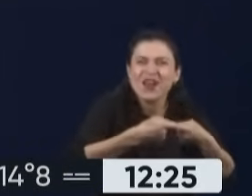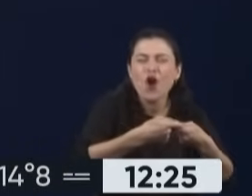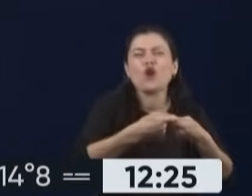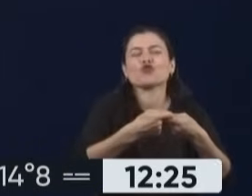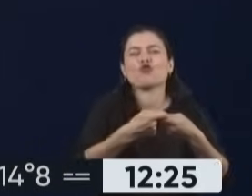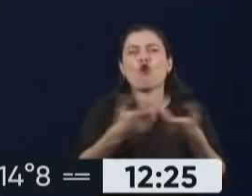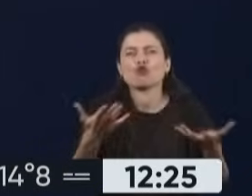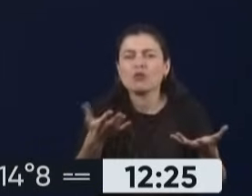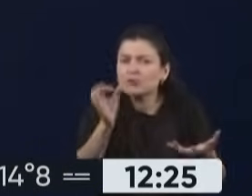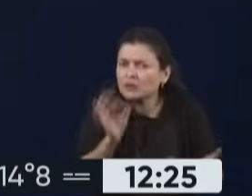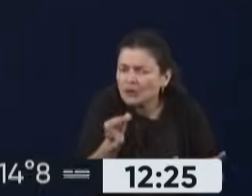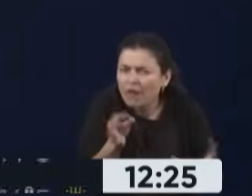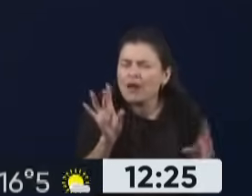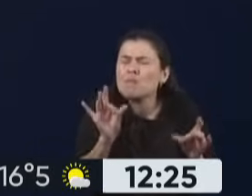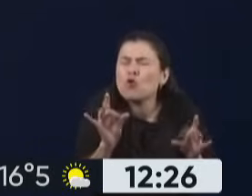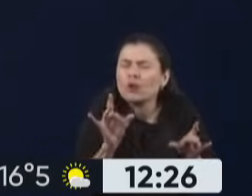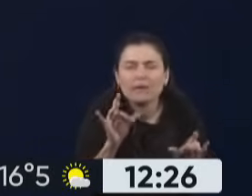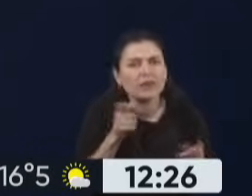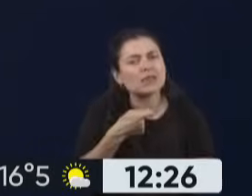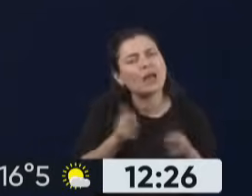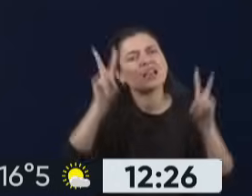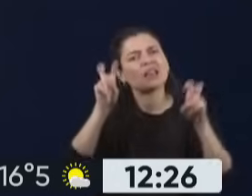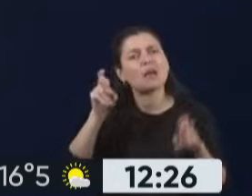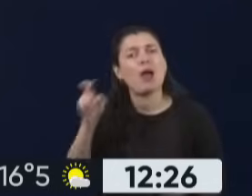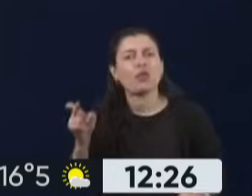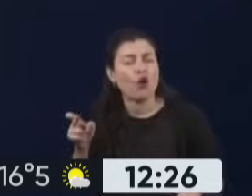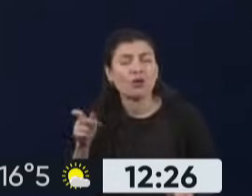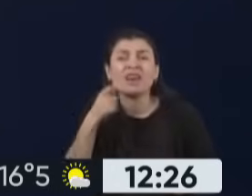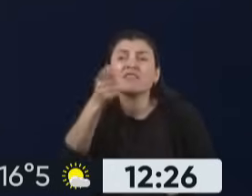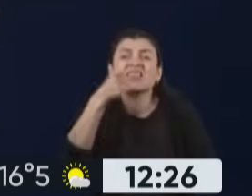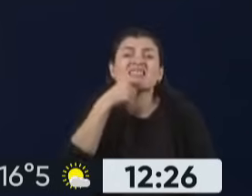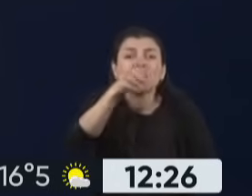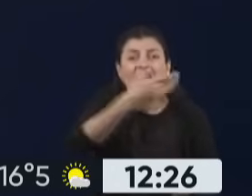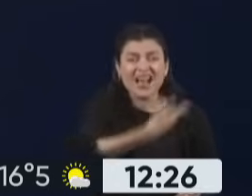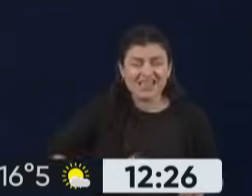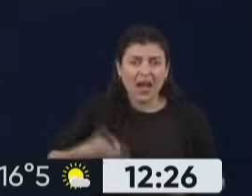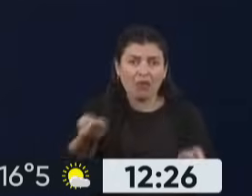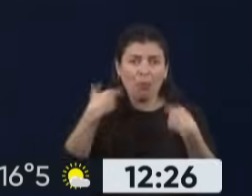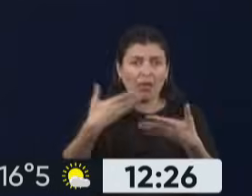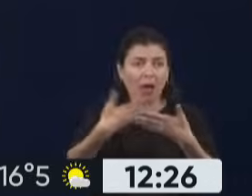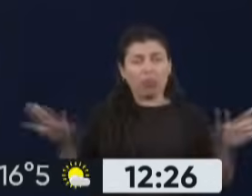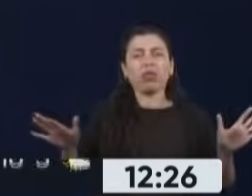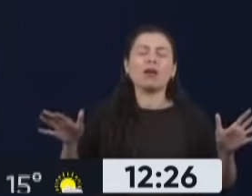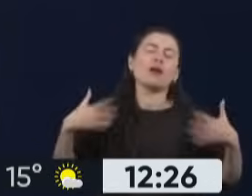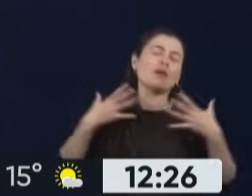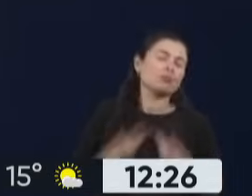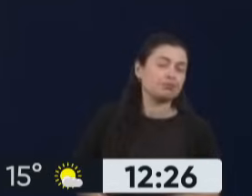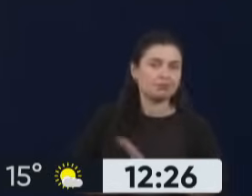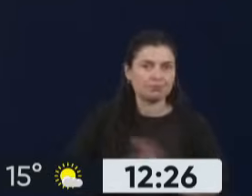empresarios, y te dicen, pucha, esto a nosotros nos cambia la vida, estamos lidiando todo el día con estas regulaciones